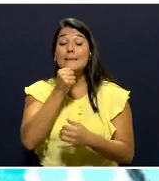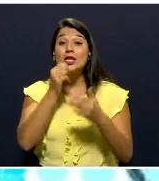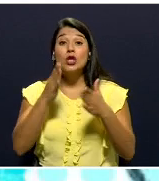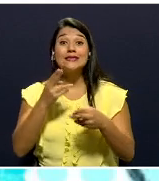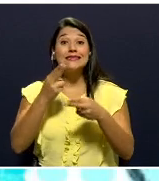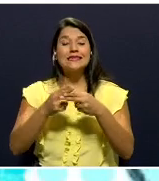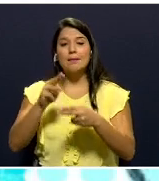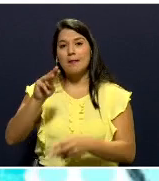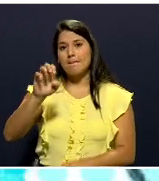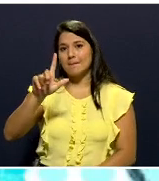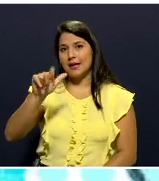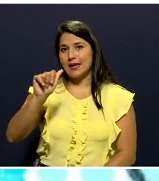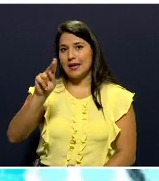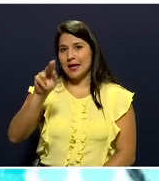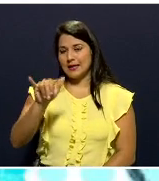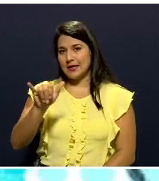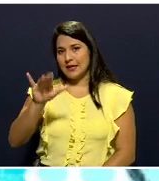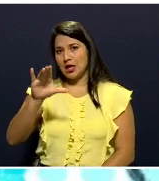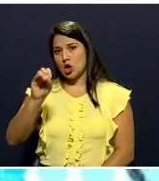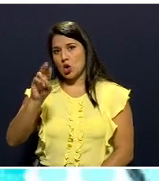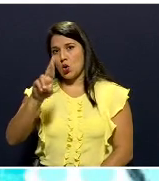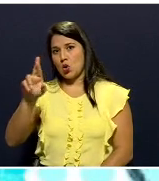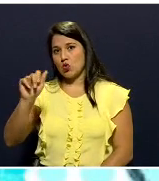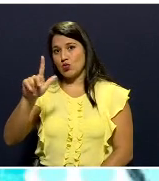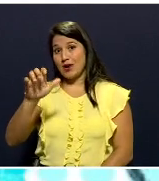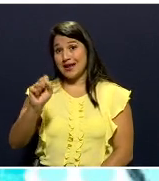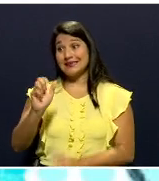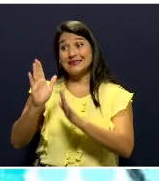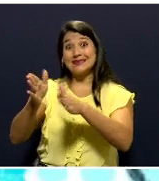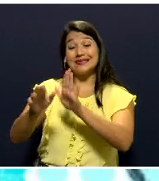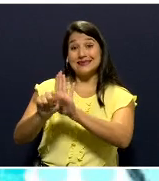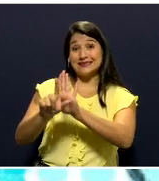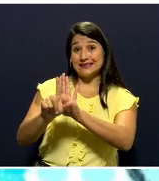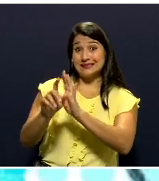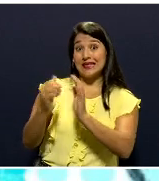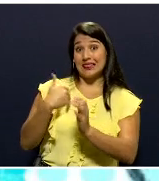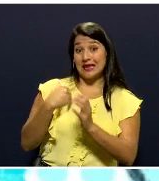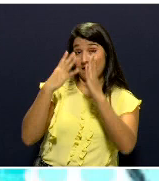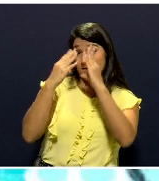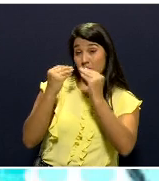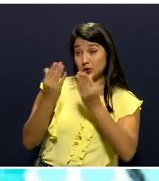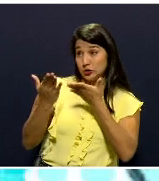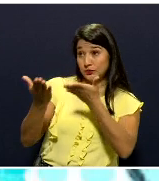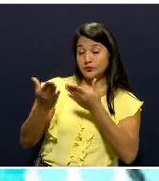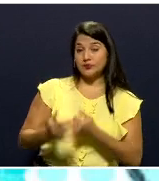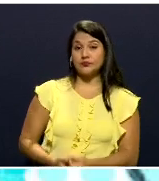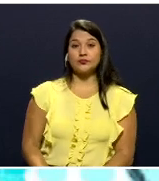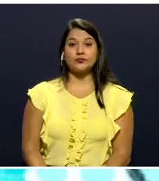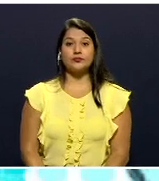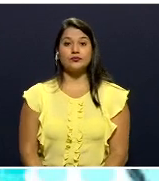Asamblea Legislativa y nos informa en vivo. Adelante, Melanie.